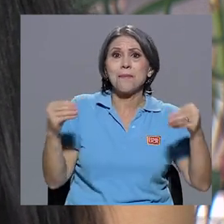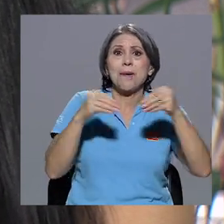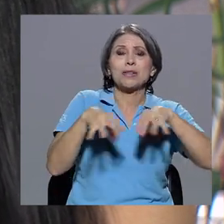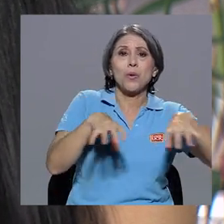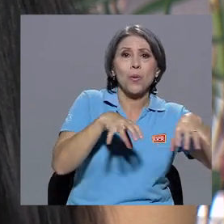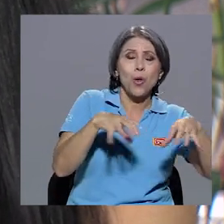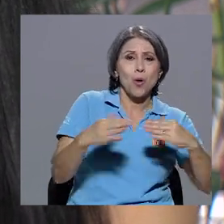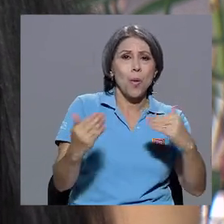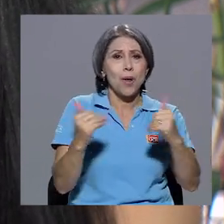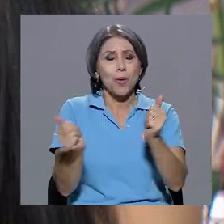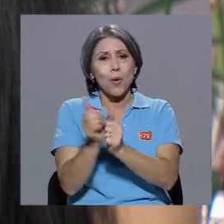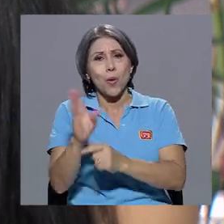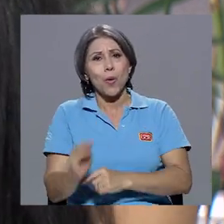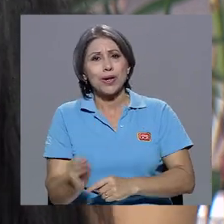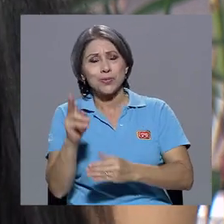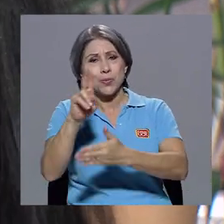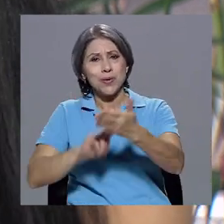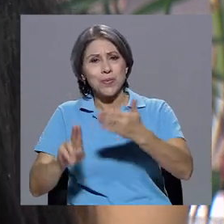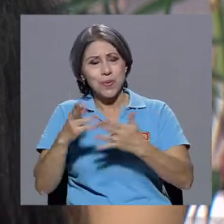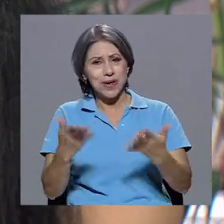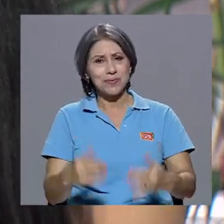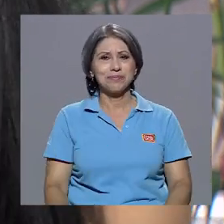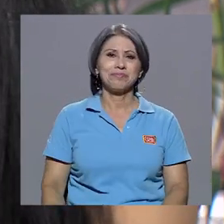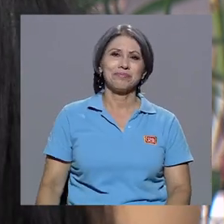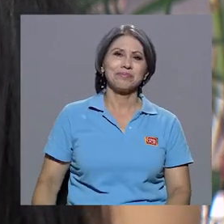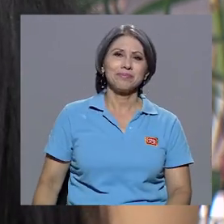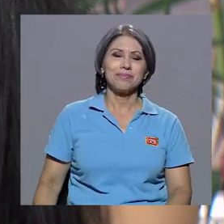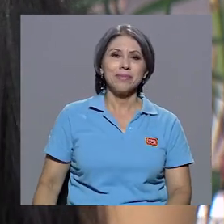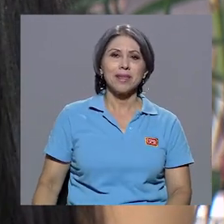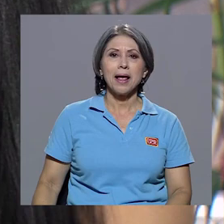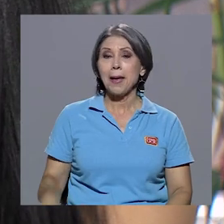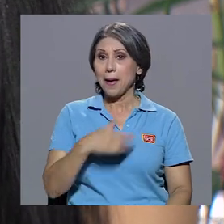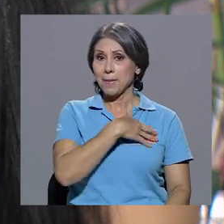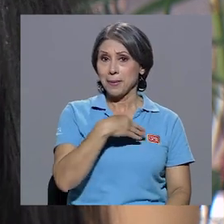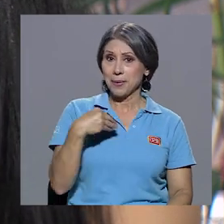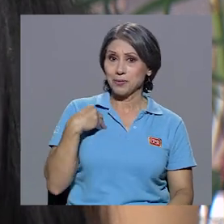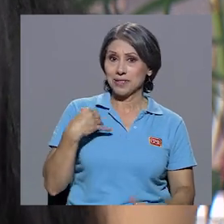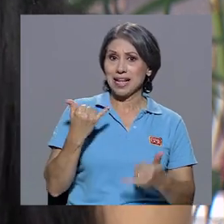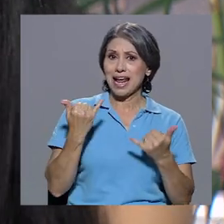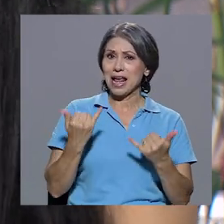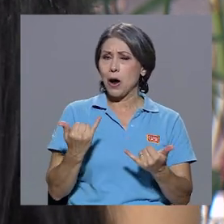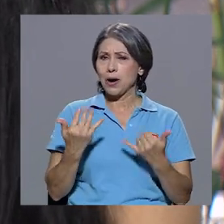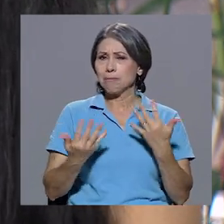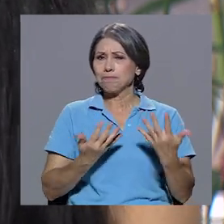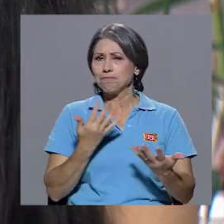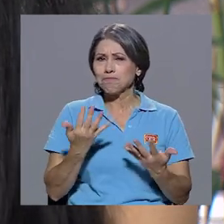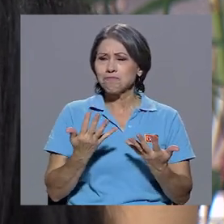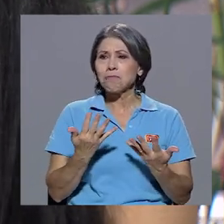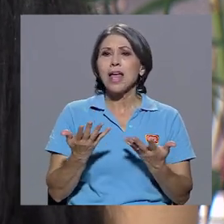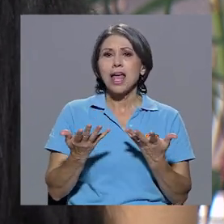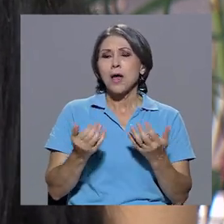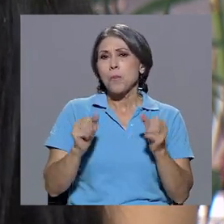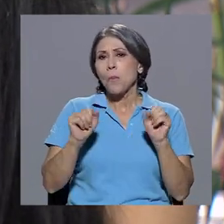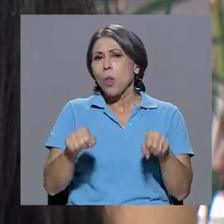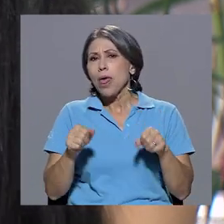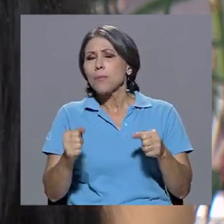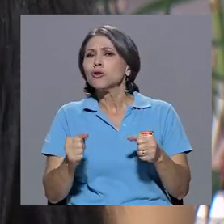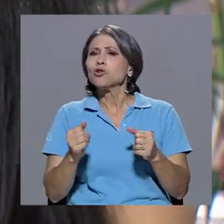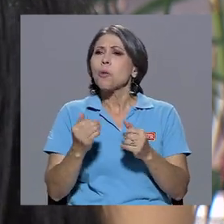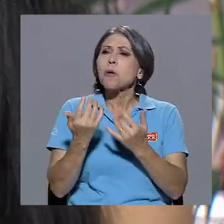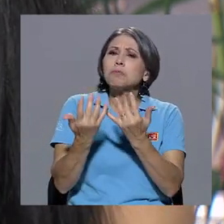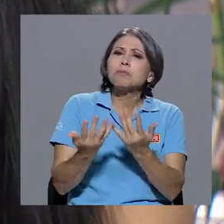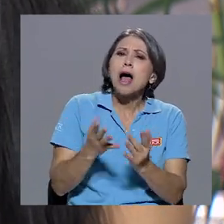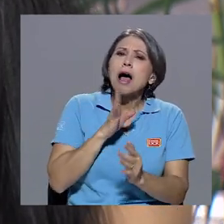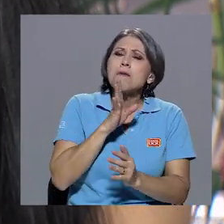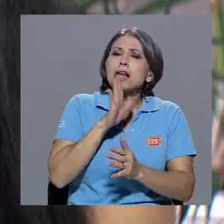interesante también de percibir. Esteban, a mí me gustaría que nos detengamos, y creo que tenemos algunos minutos para detenernos en esos